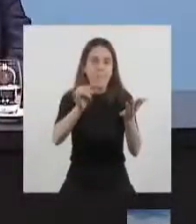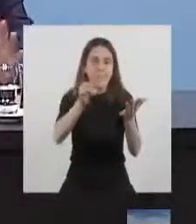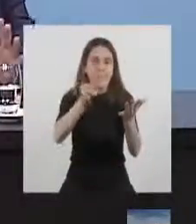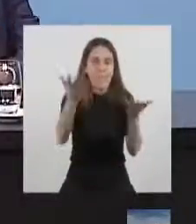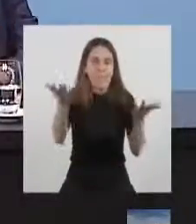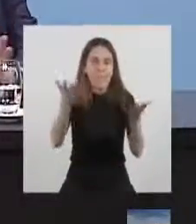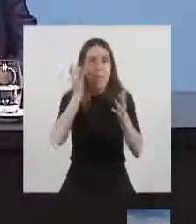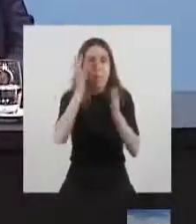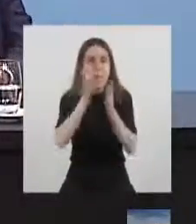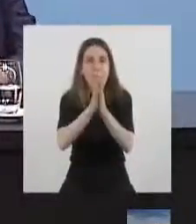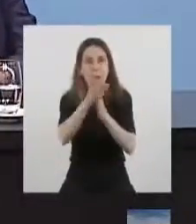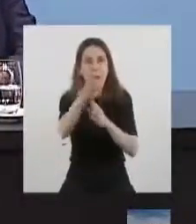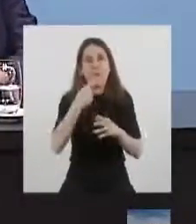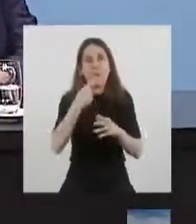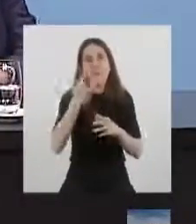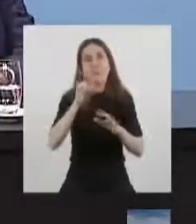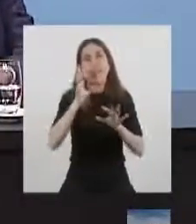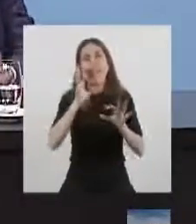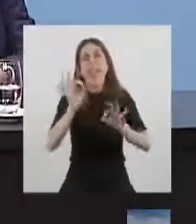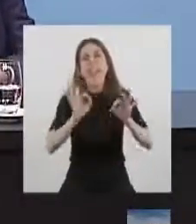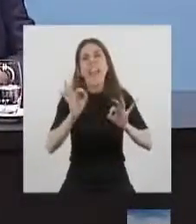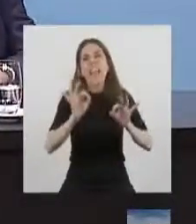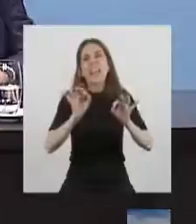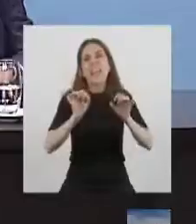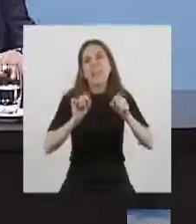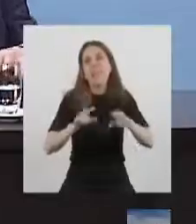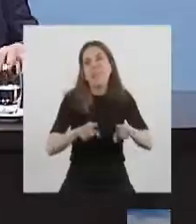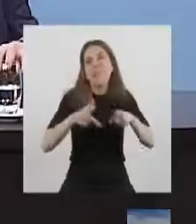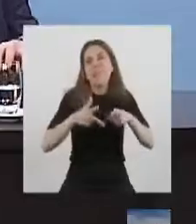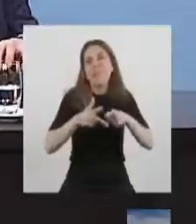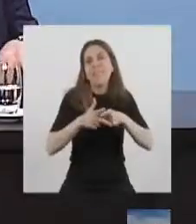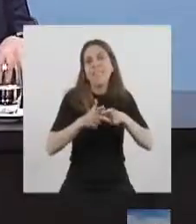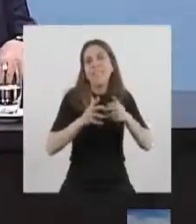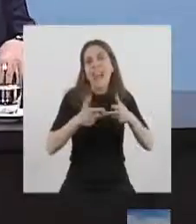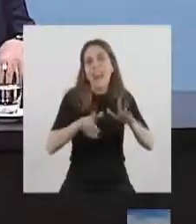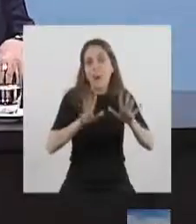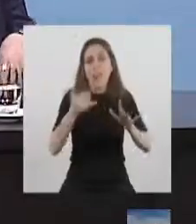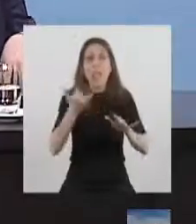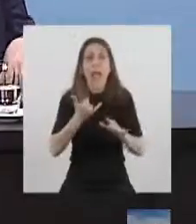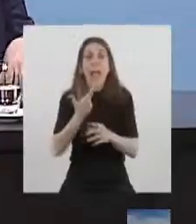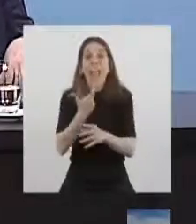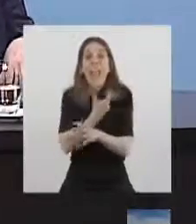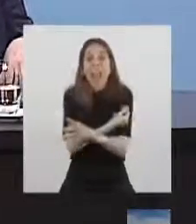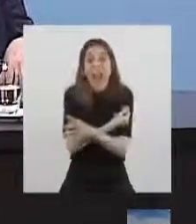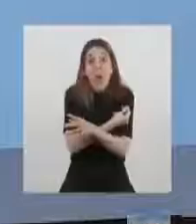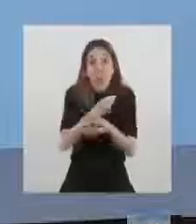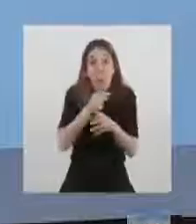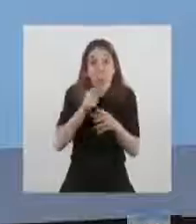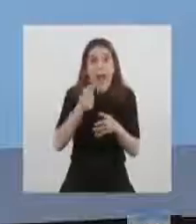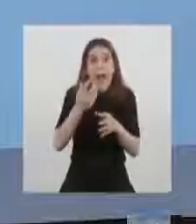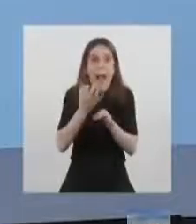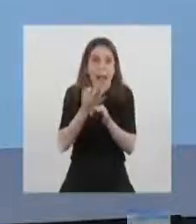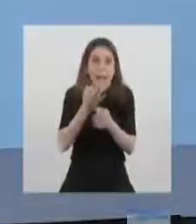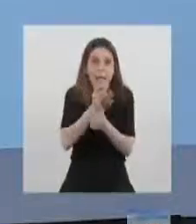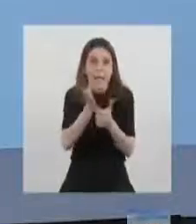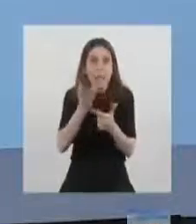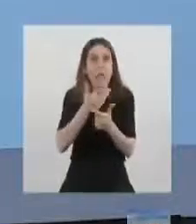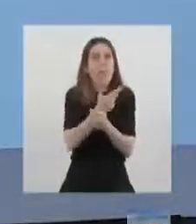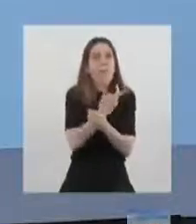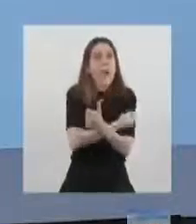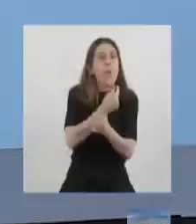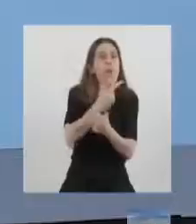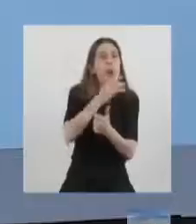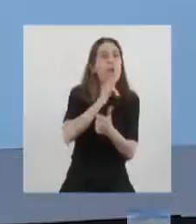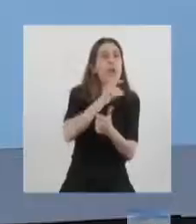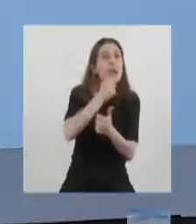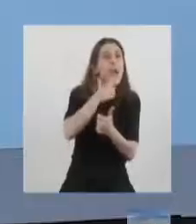es un detalle medio técnico pero se lo cuento hay un tipo de vacuna la russa la de astra que utilizan